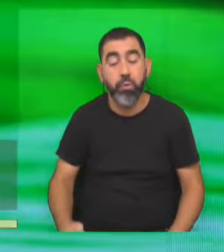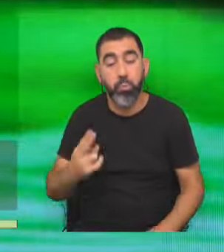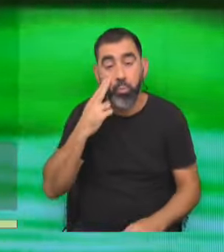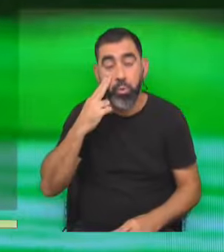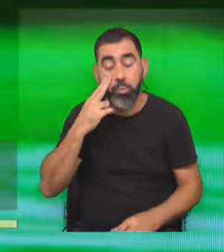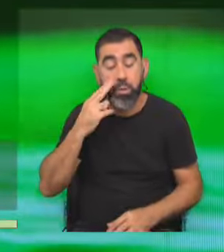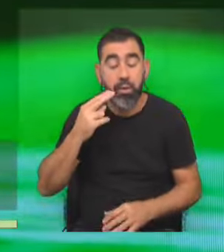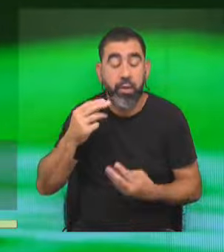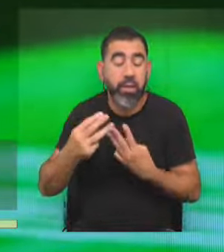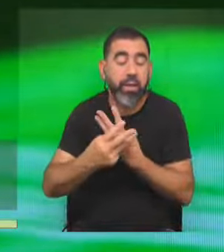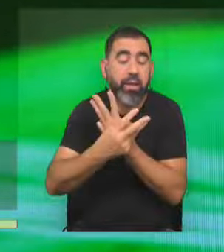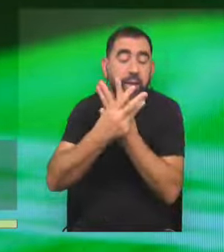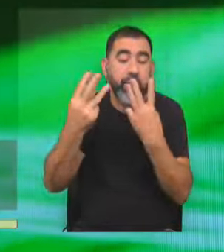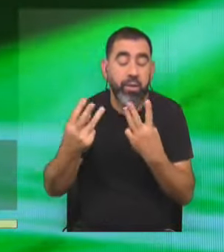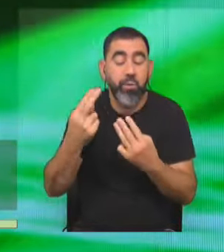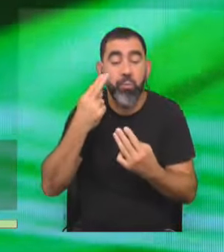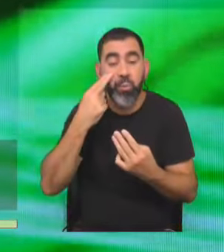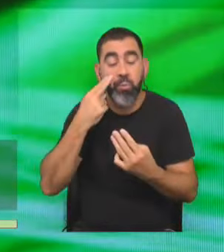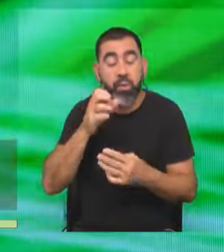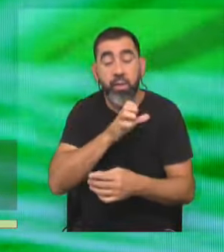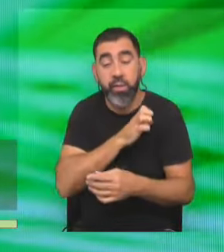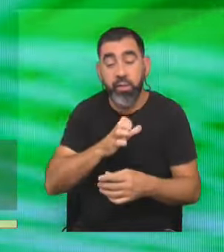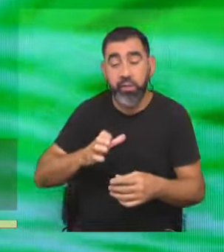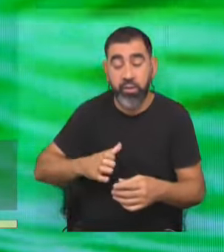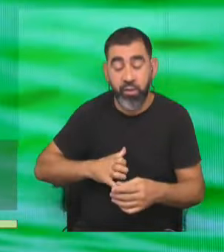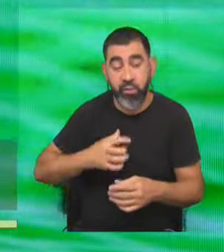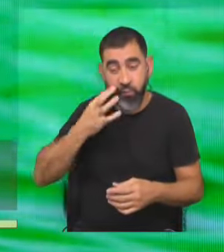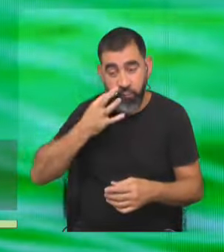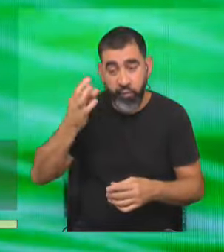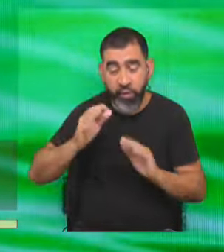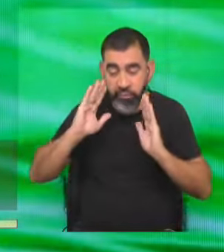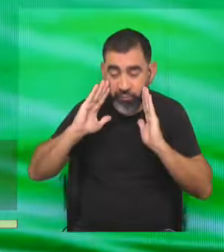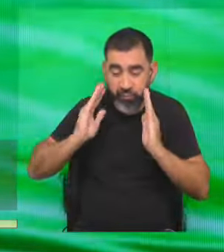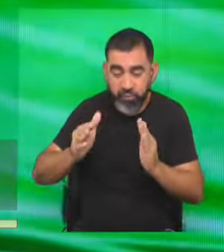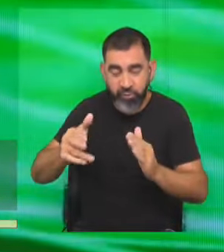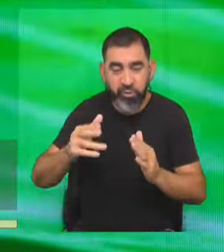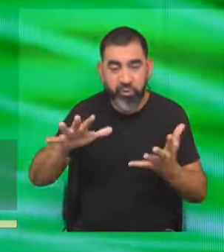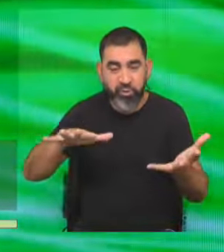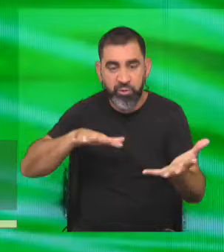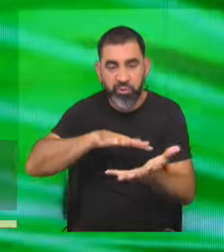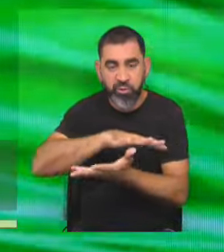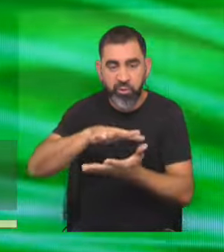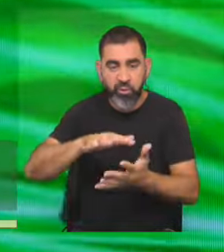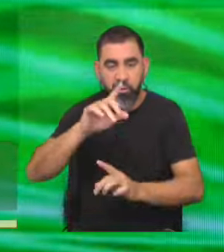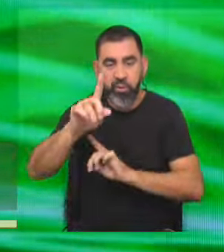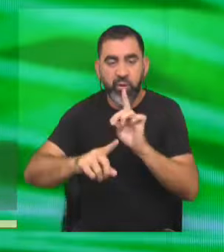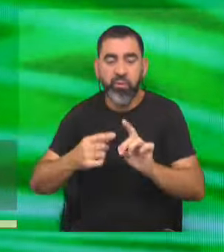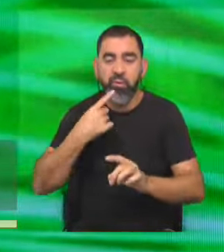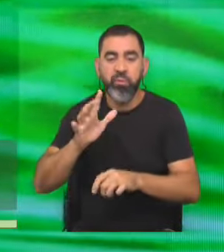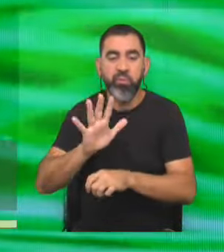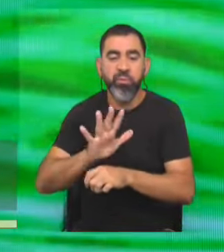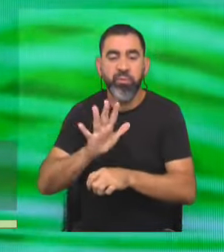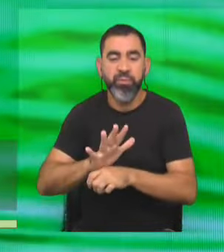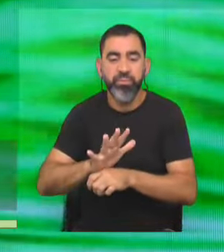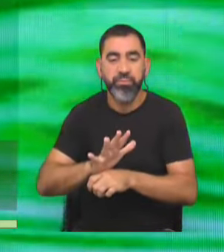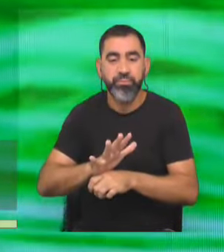ciudadanía un déficit del estado en abordar esa realidad que muchas veces se la cataloga